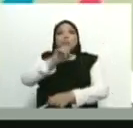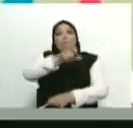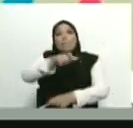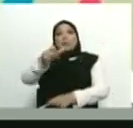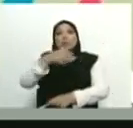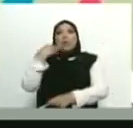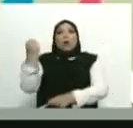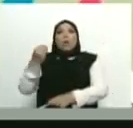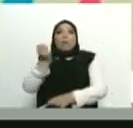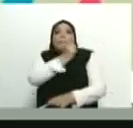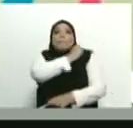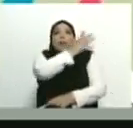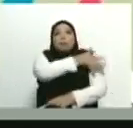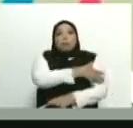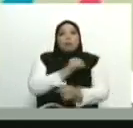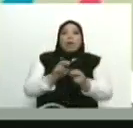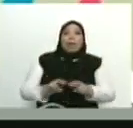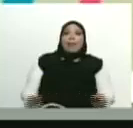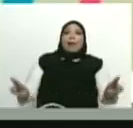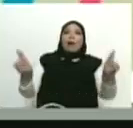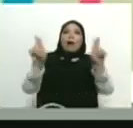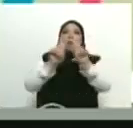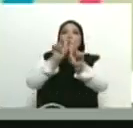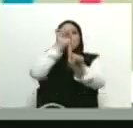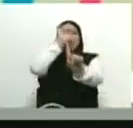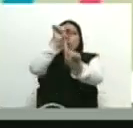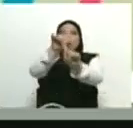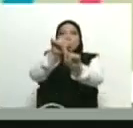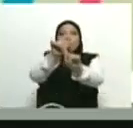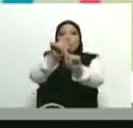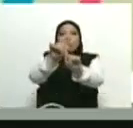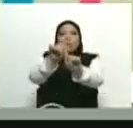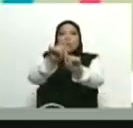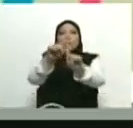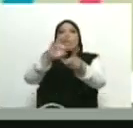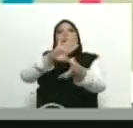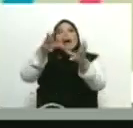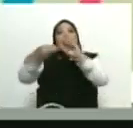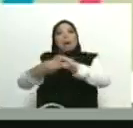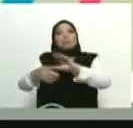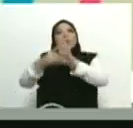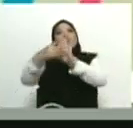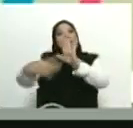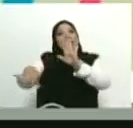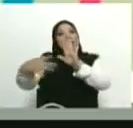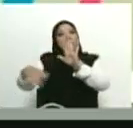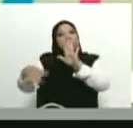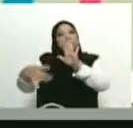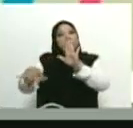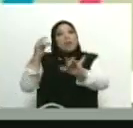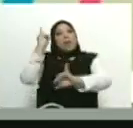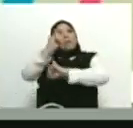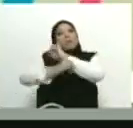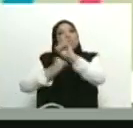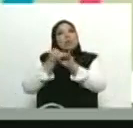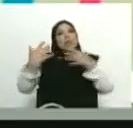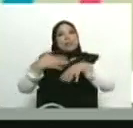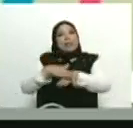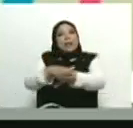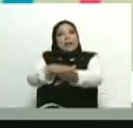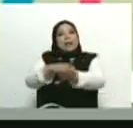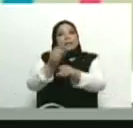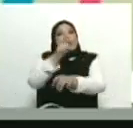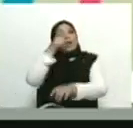que la Organización de Naciones Unidas consiga el camino para restituir los derechos integrales del pueblo